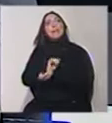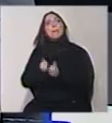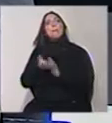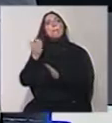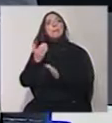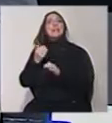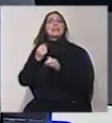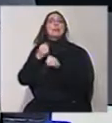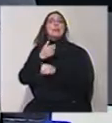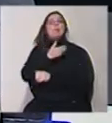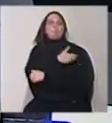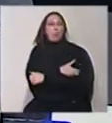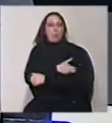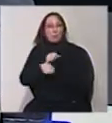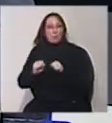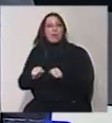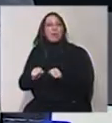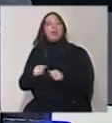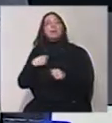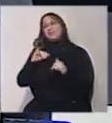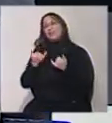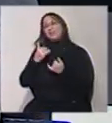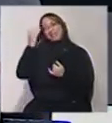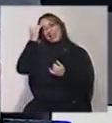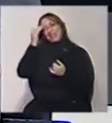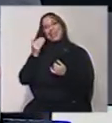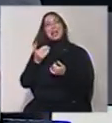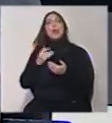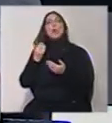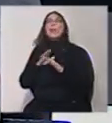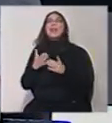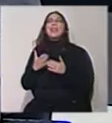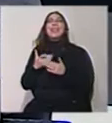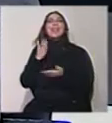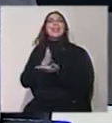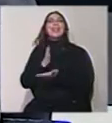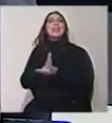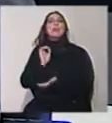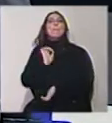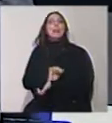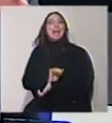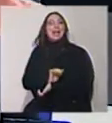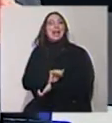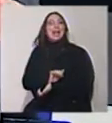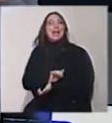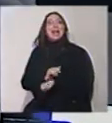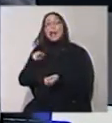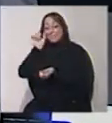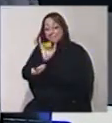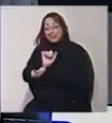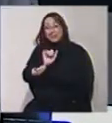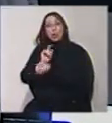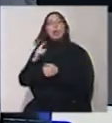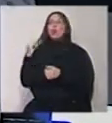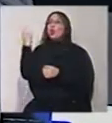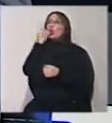vulnerables, algo que además nosotros ya sabemos, está en la tapa de cualquier libro de derecho penal, los que están en las prisiones de todos los